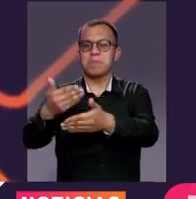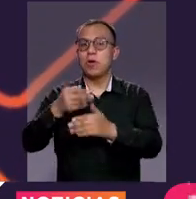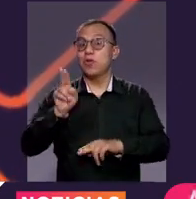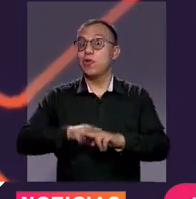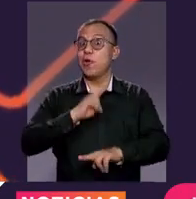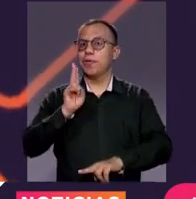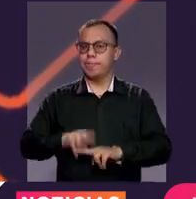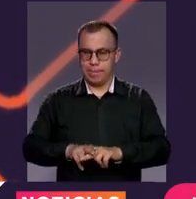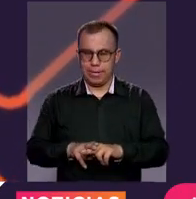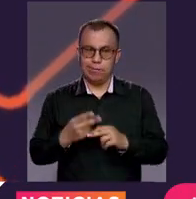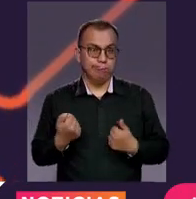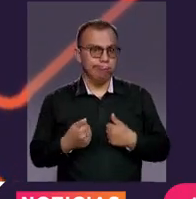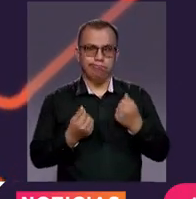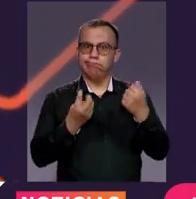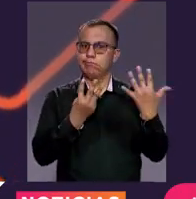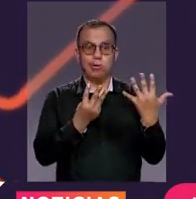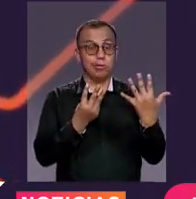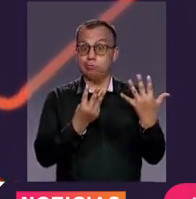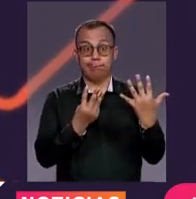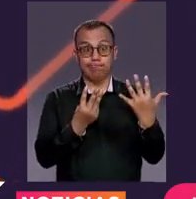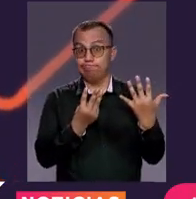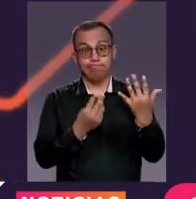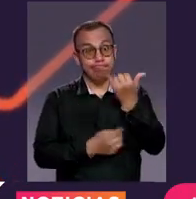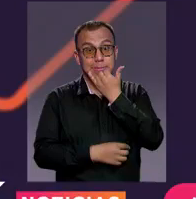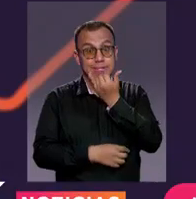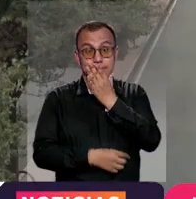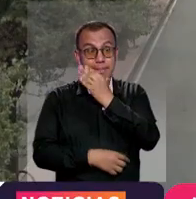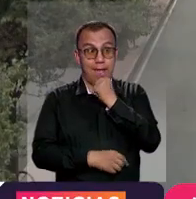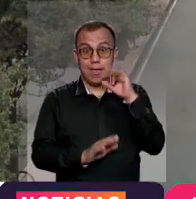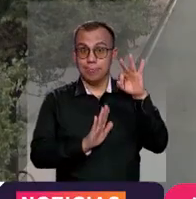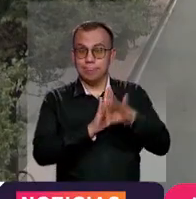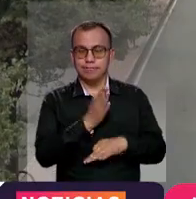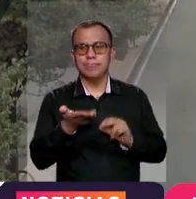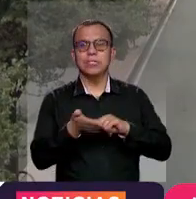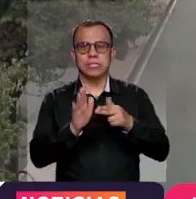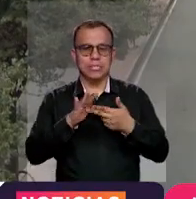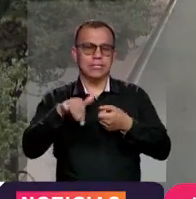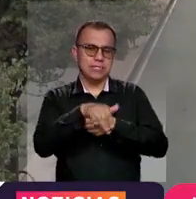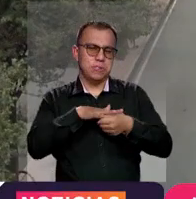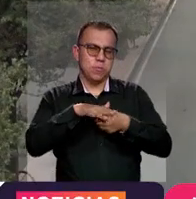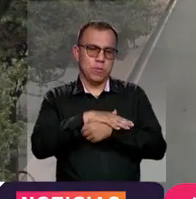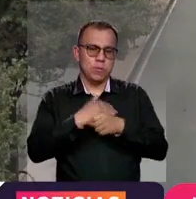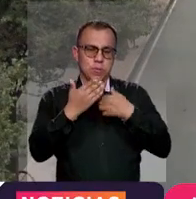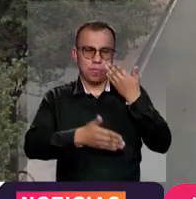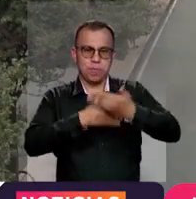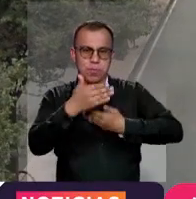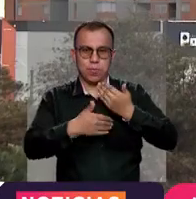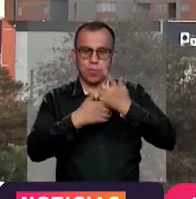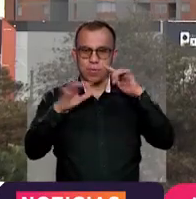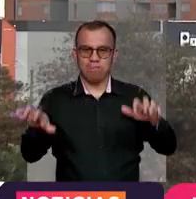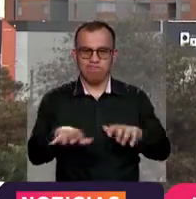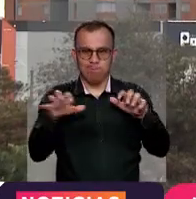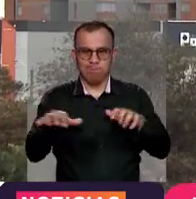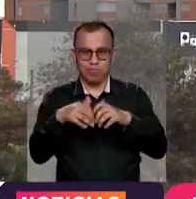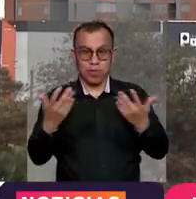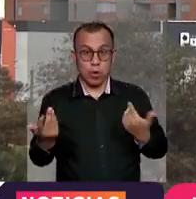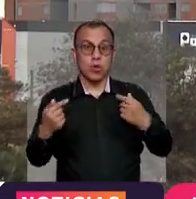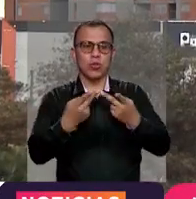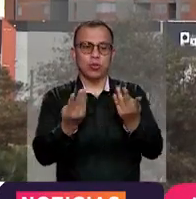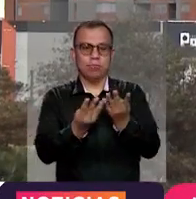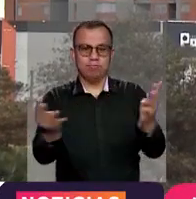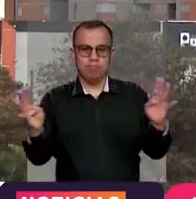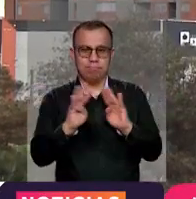normal. Con las otras 8 no pasa absolutamente nada. Ante la situación han programado una manifestación en conjuntos